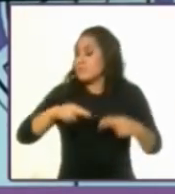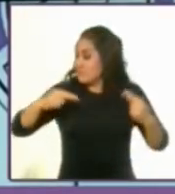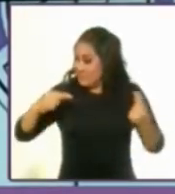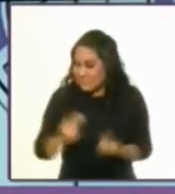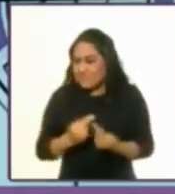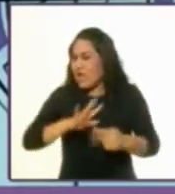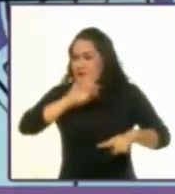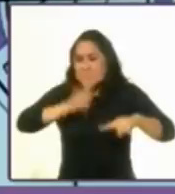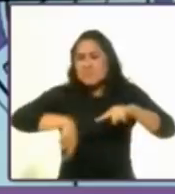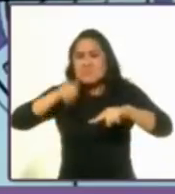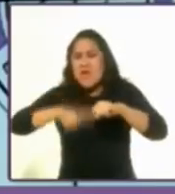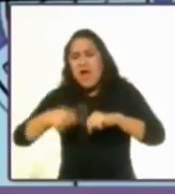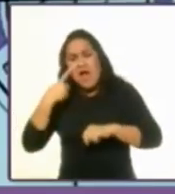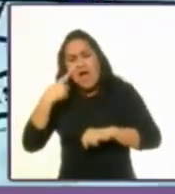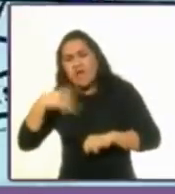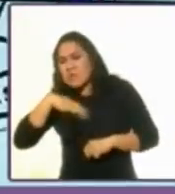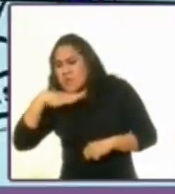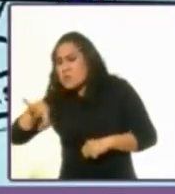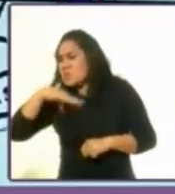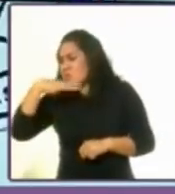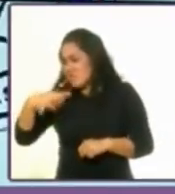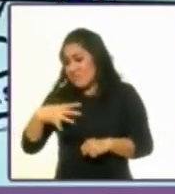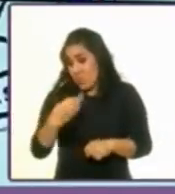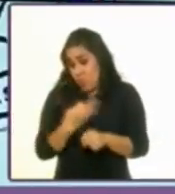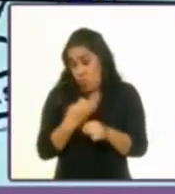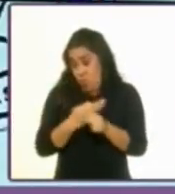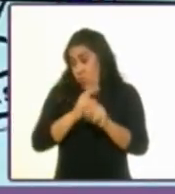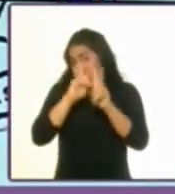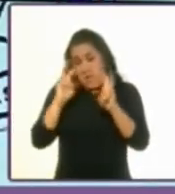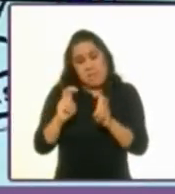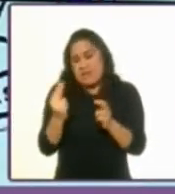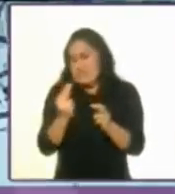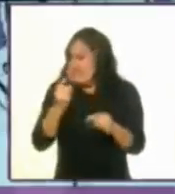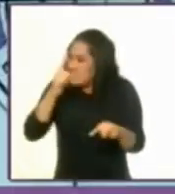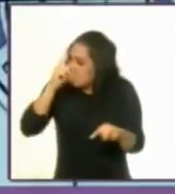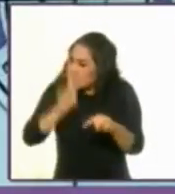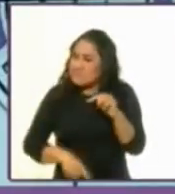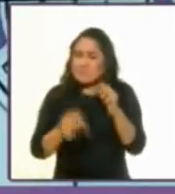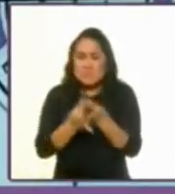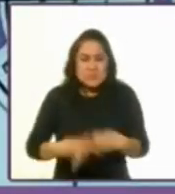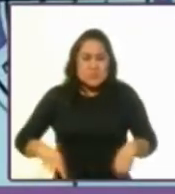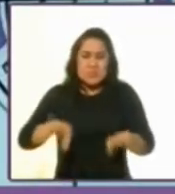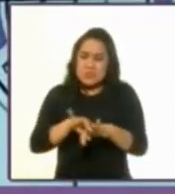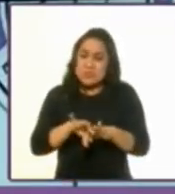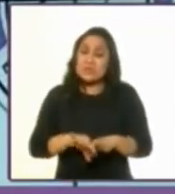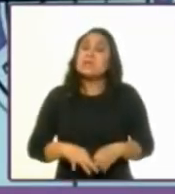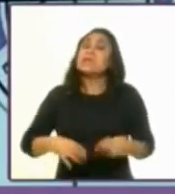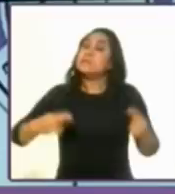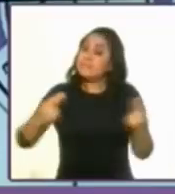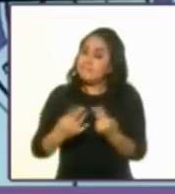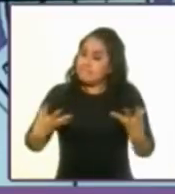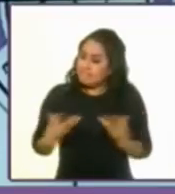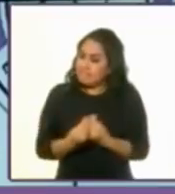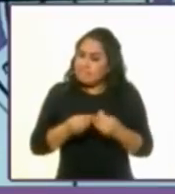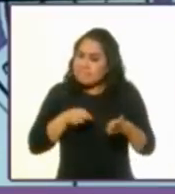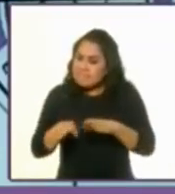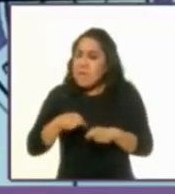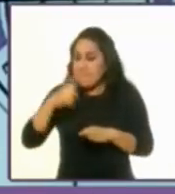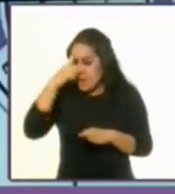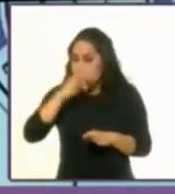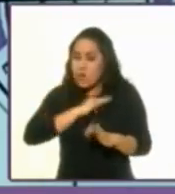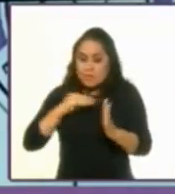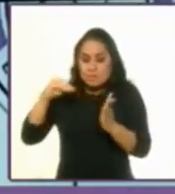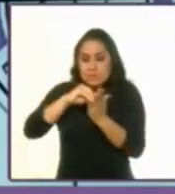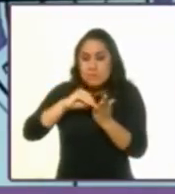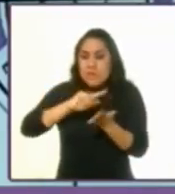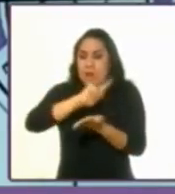con la corrupción es un tema que tenemos que terminar de raíz necesitamos trabajar para poder reformar el código penal